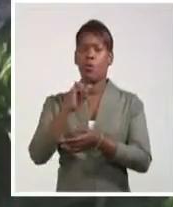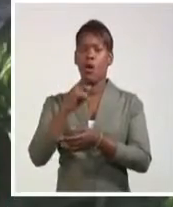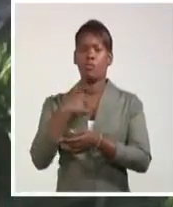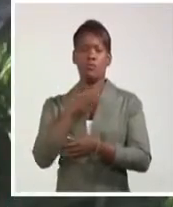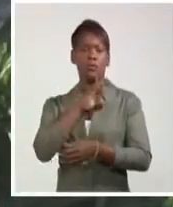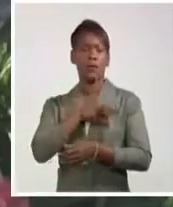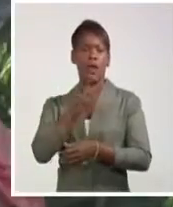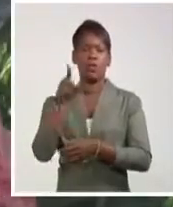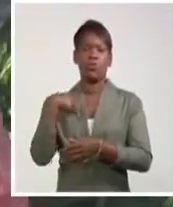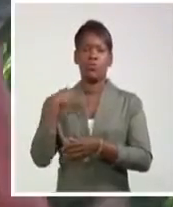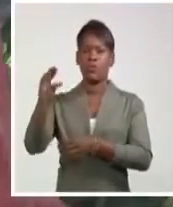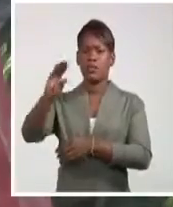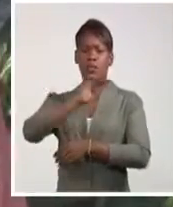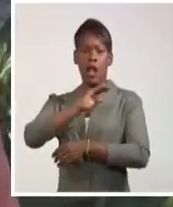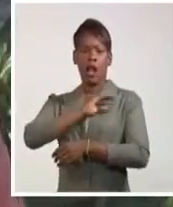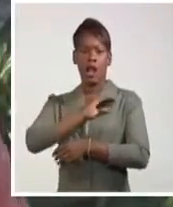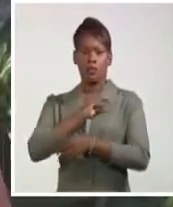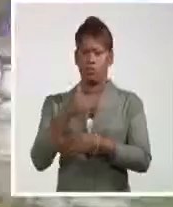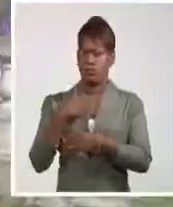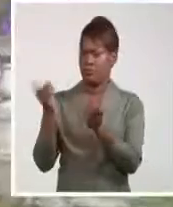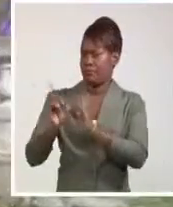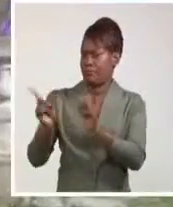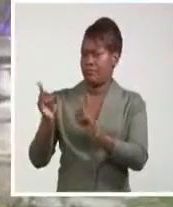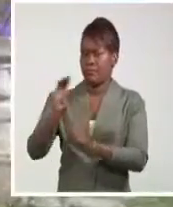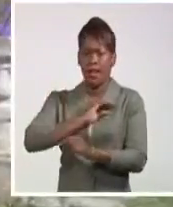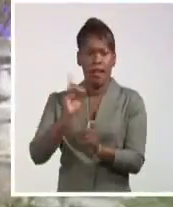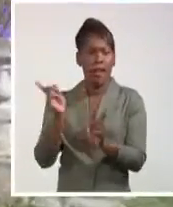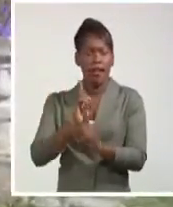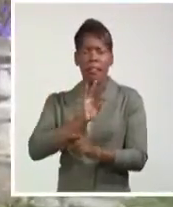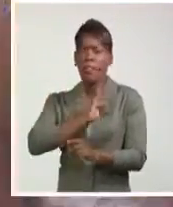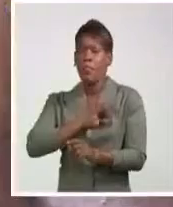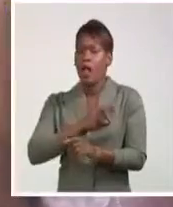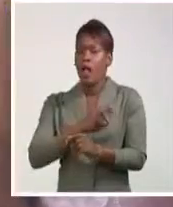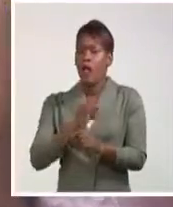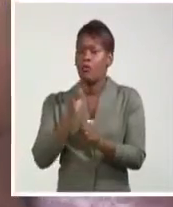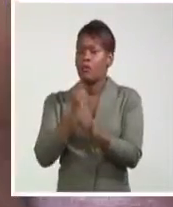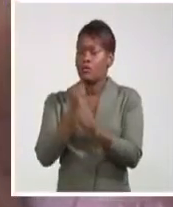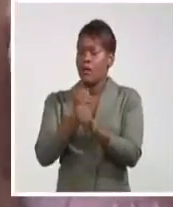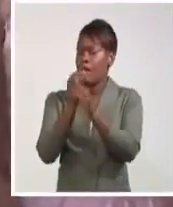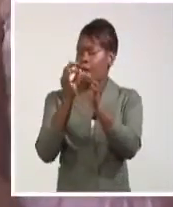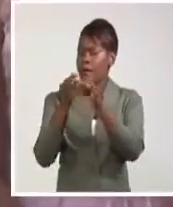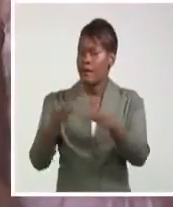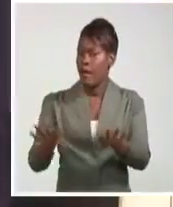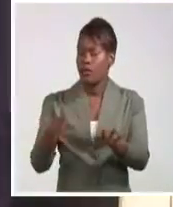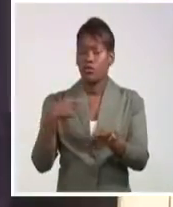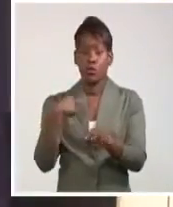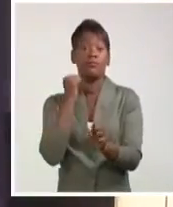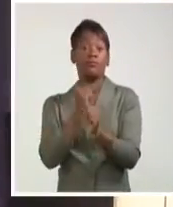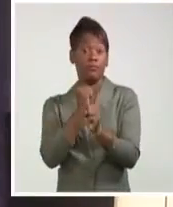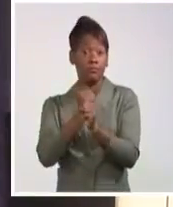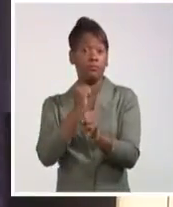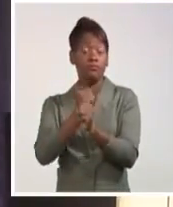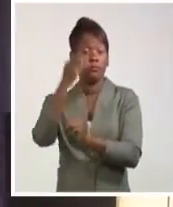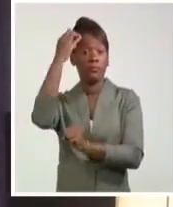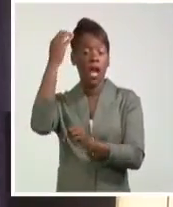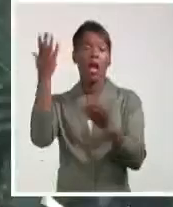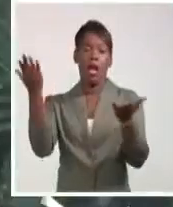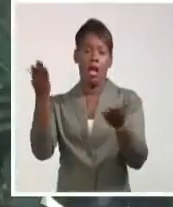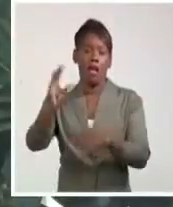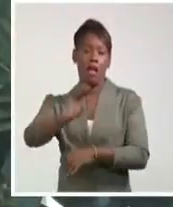delegado. No, yo gano tanto por mi centro de trabajo. El delegado que no está preparado, ese no cumple su rol